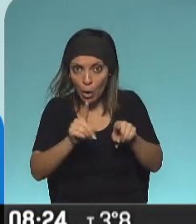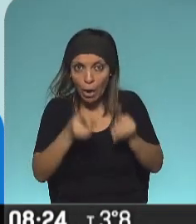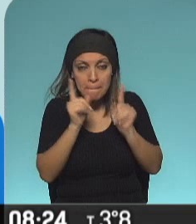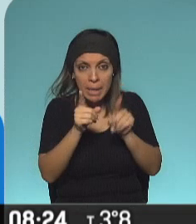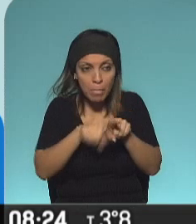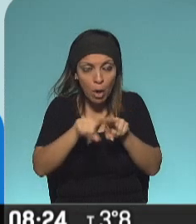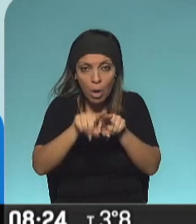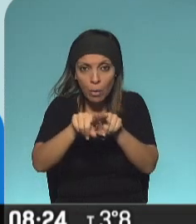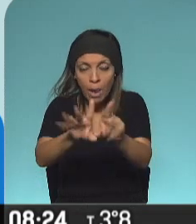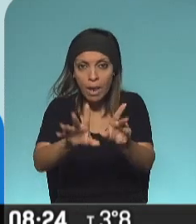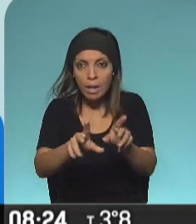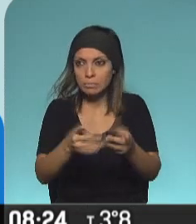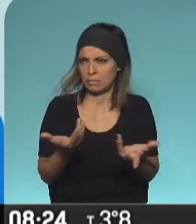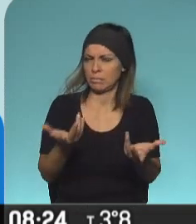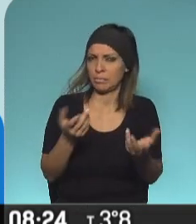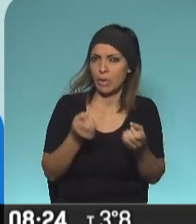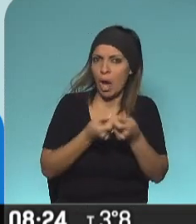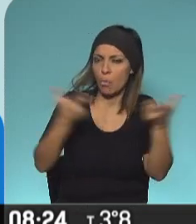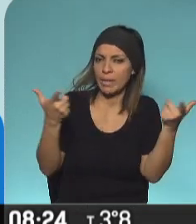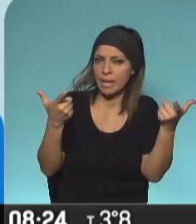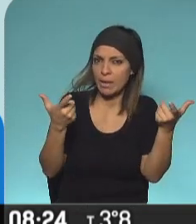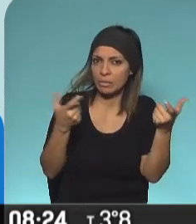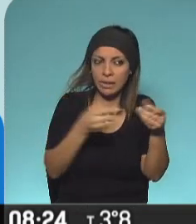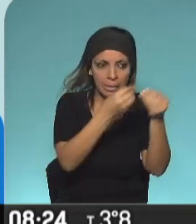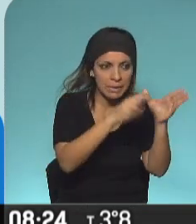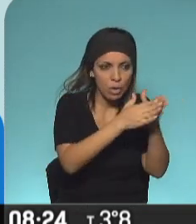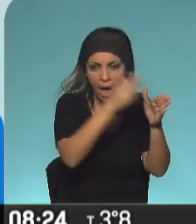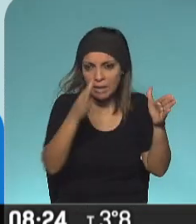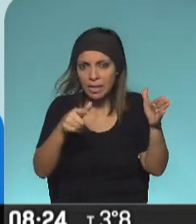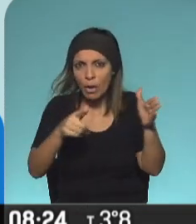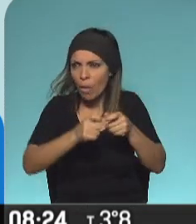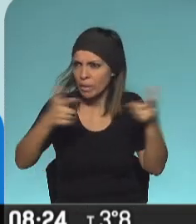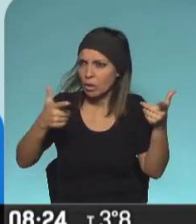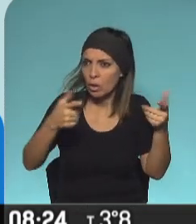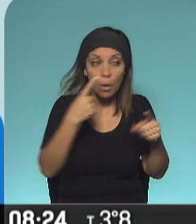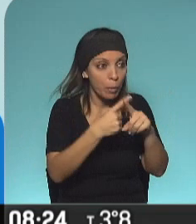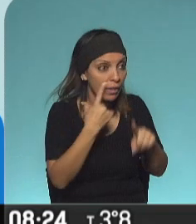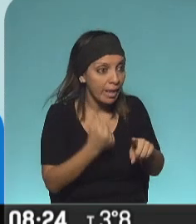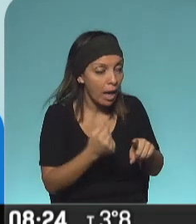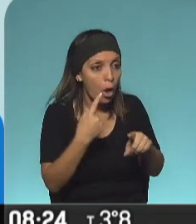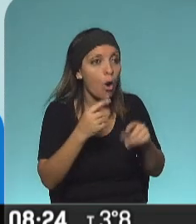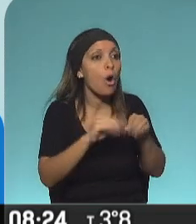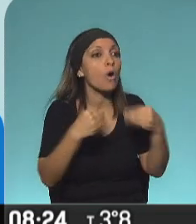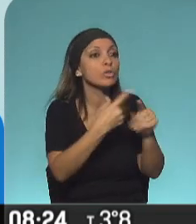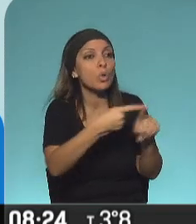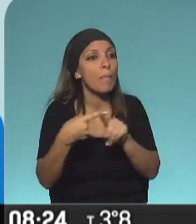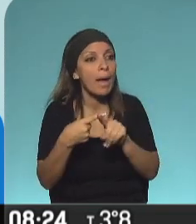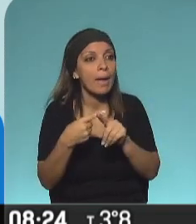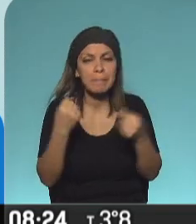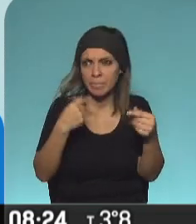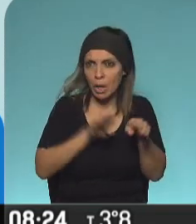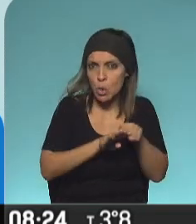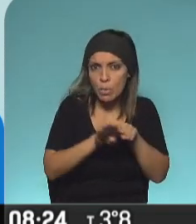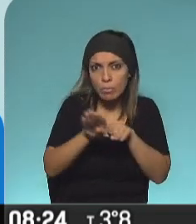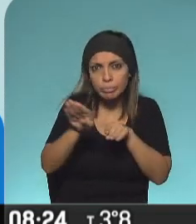todos los días. Han aumentado la cantidad de casos desde que empezó la cuarentena. Lo mismo que el número de fallecimientos. ¿Pero por día, decís vos, o los acumulados? La curva fue creciendo,